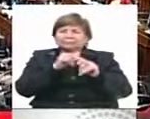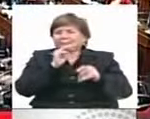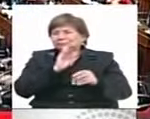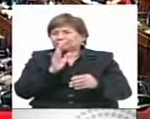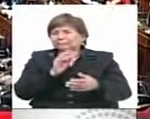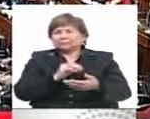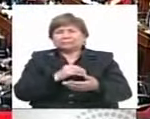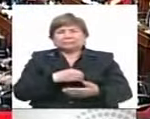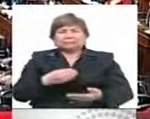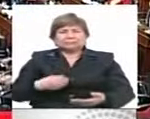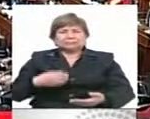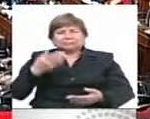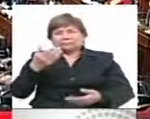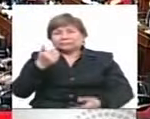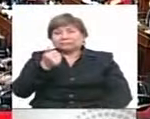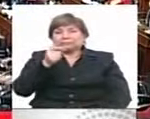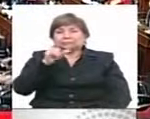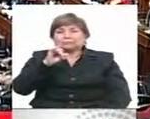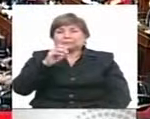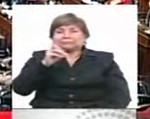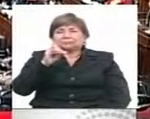Lamentablemente te sientes aludido.